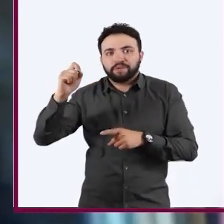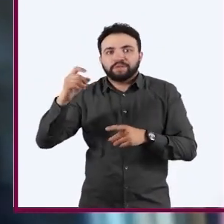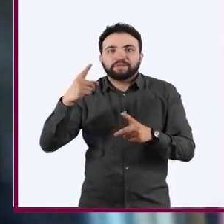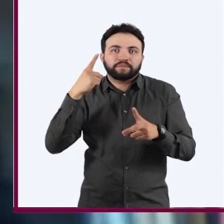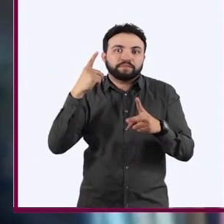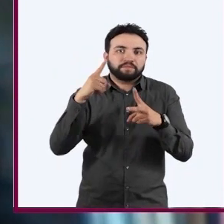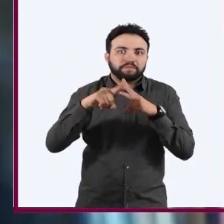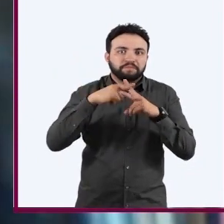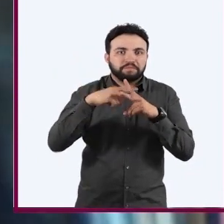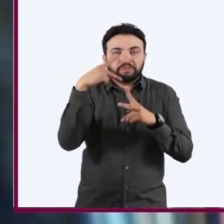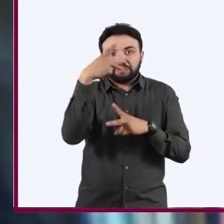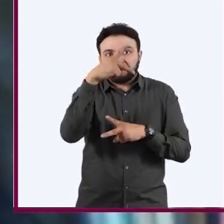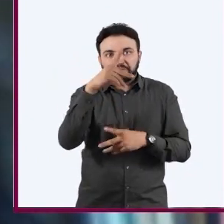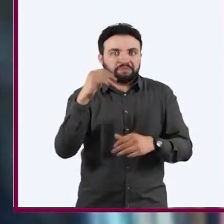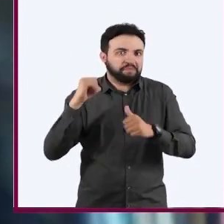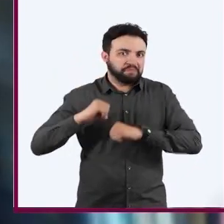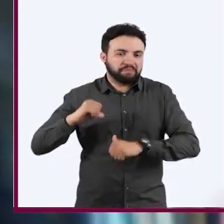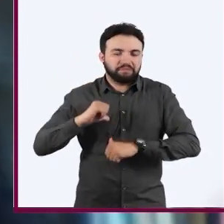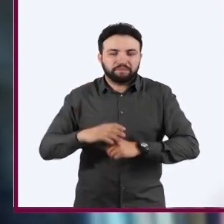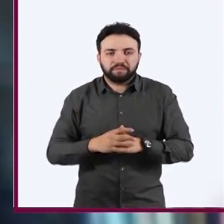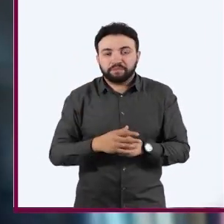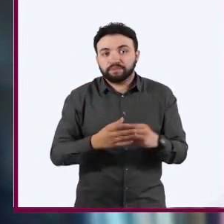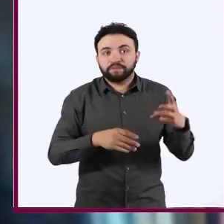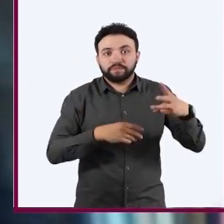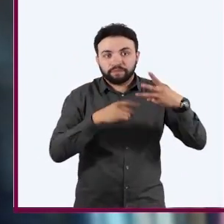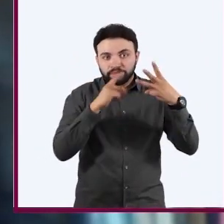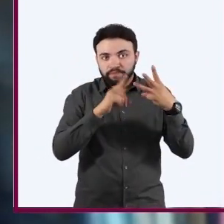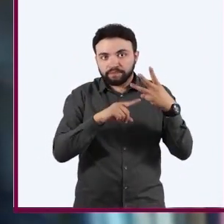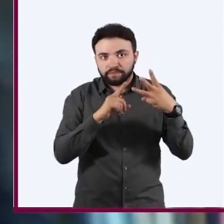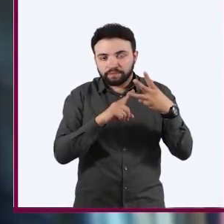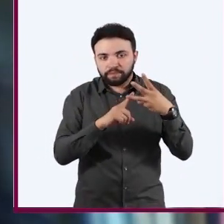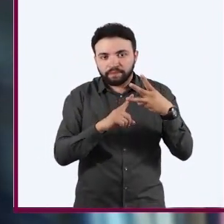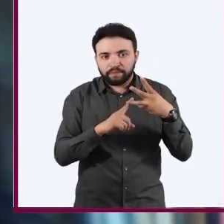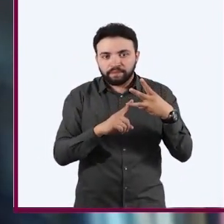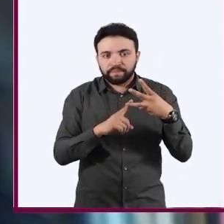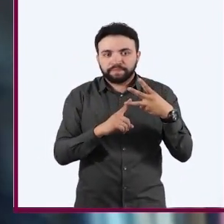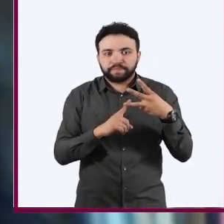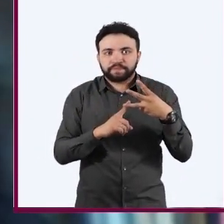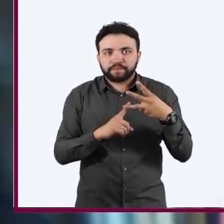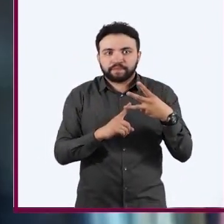segundo lugar, este sistema matemático. Y en tercer lugar,